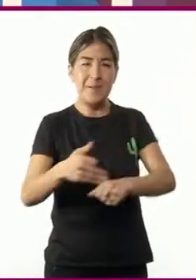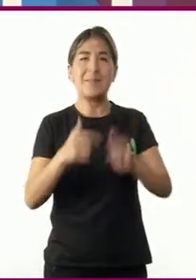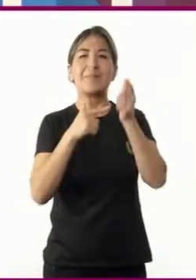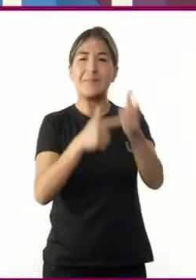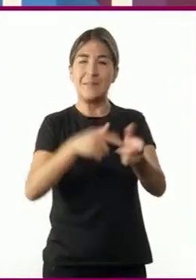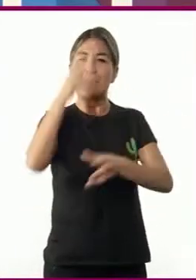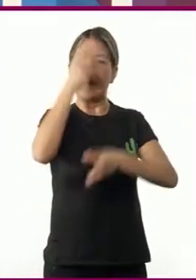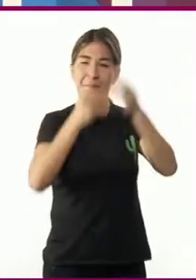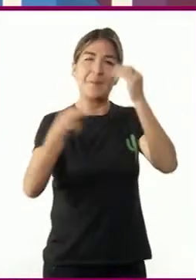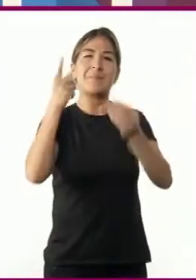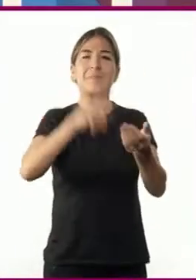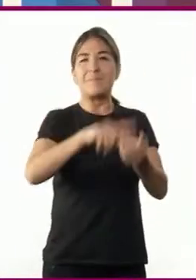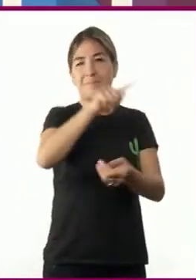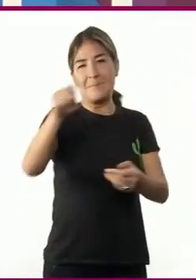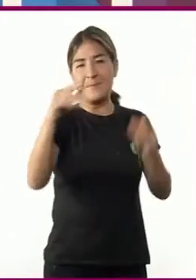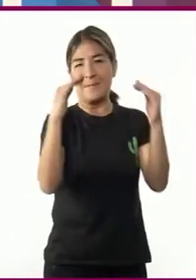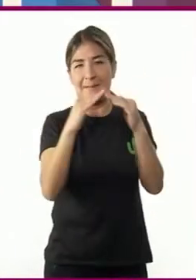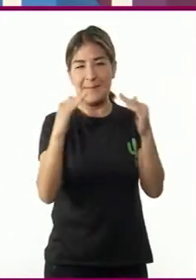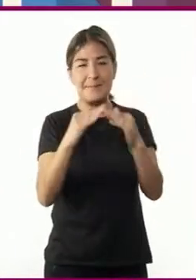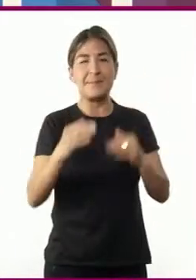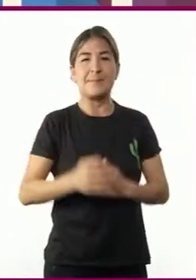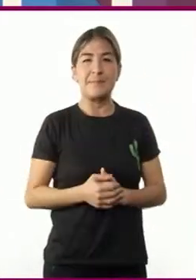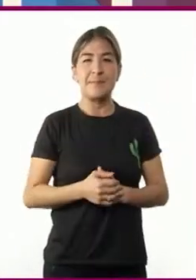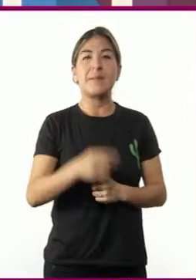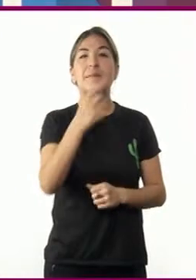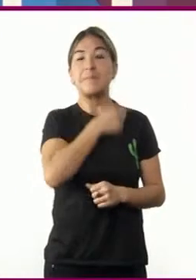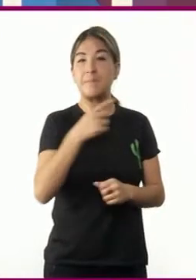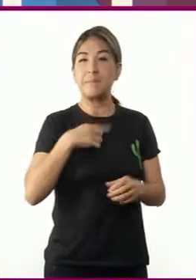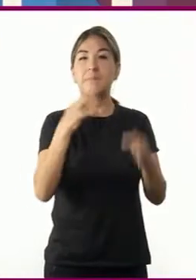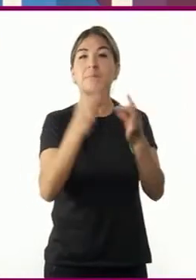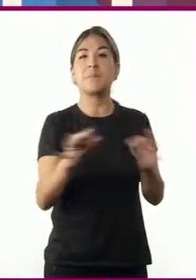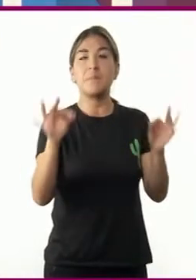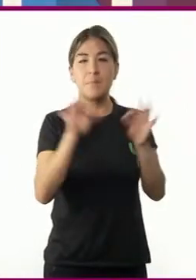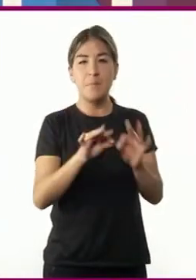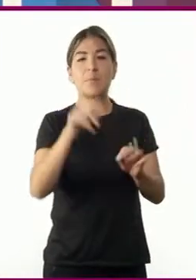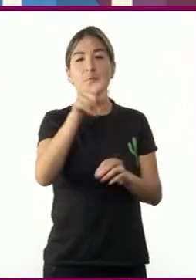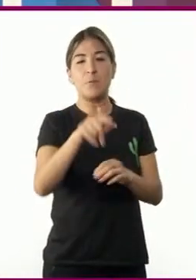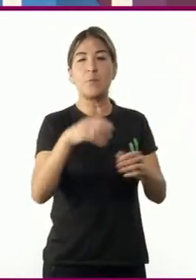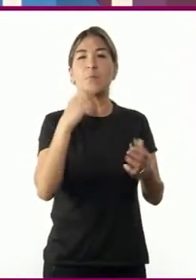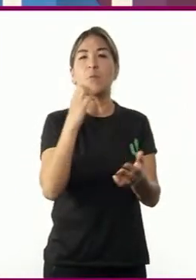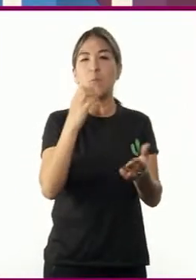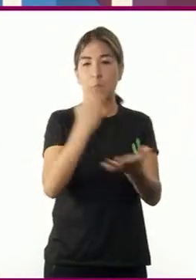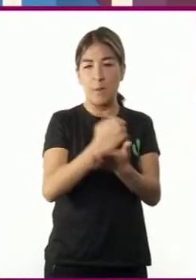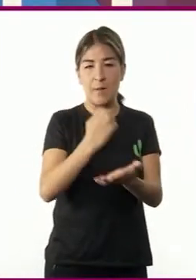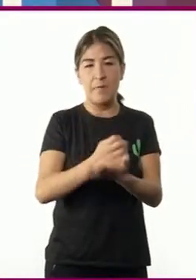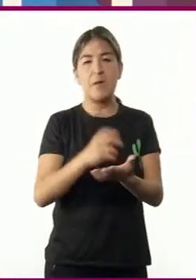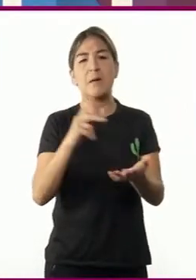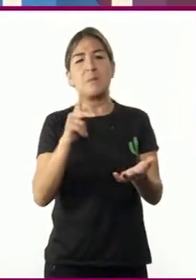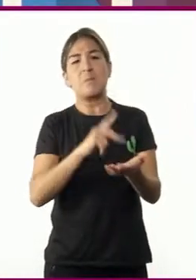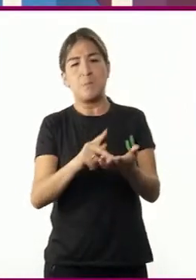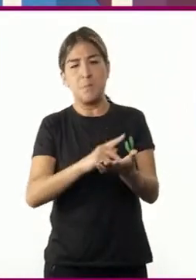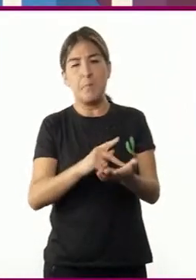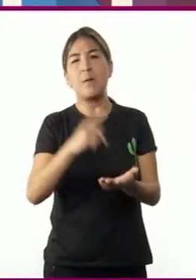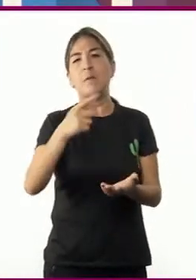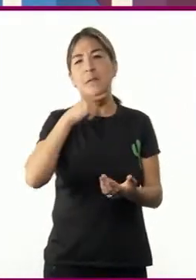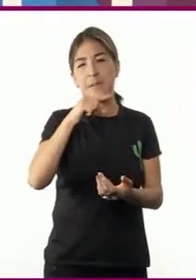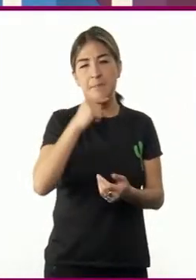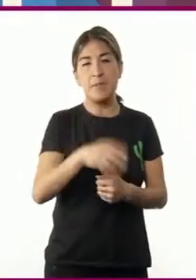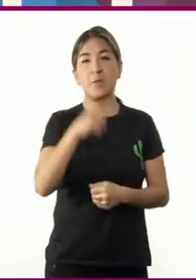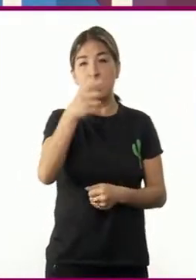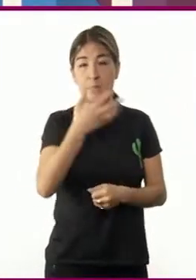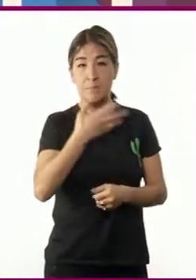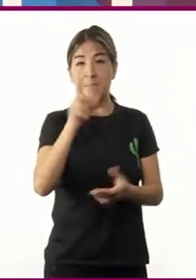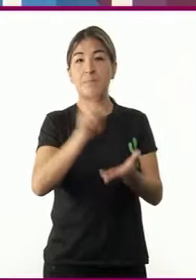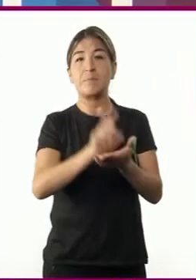aprendiendo en casa. Es importante que tengan cerca su cuaderno, bolígrafo o lápiz. Si tienen